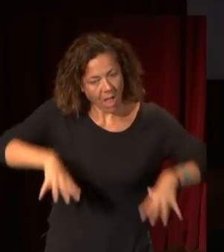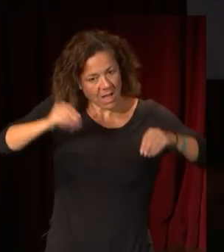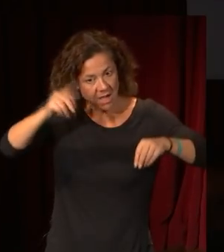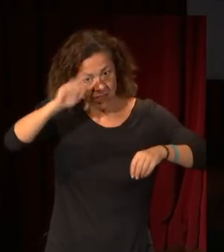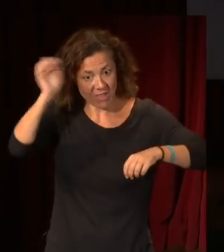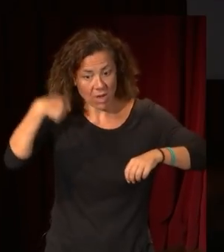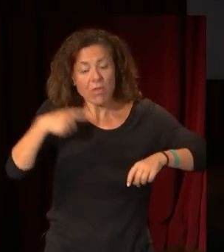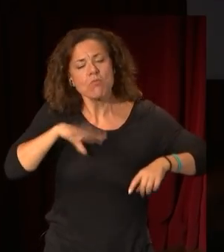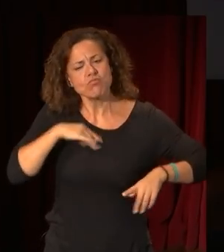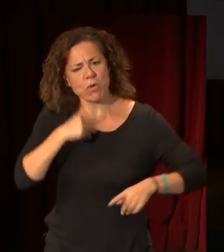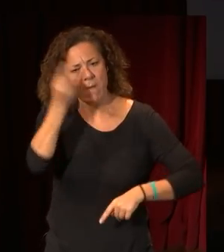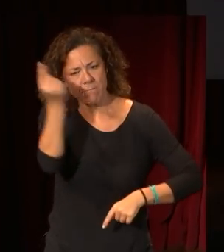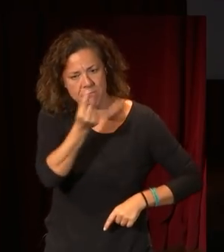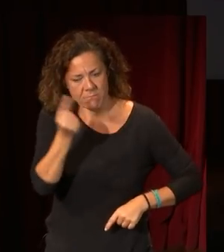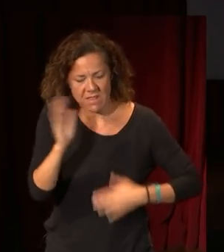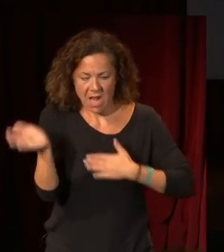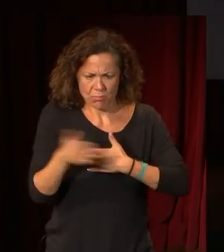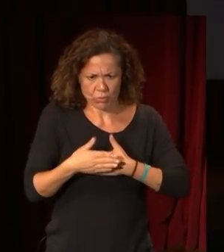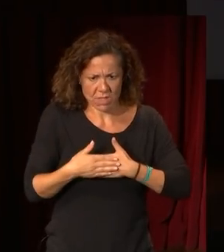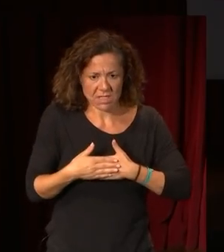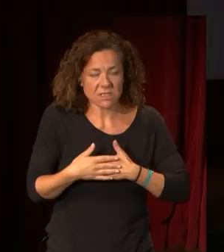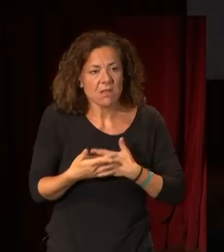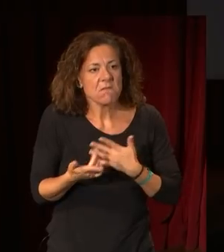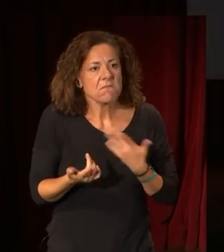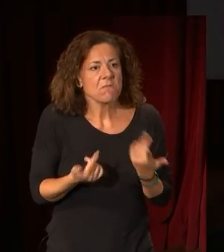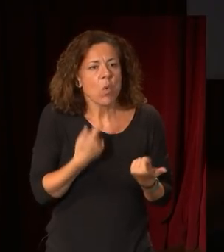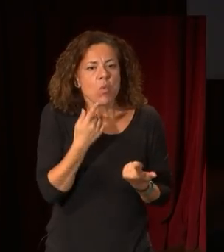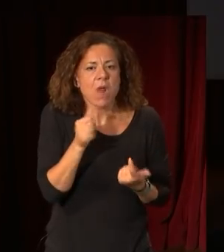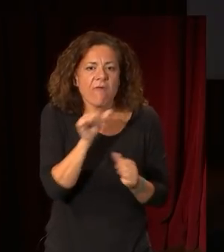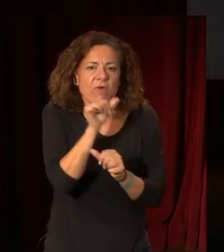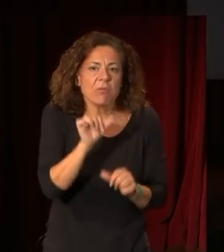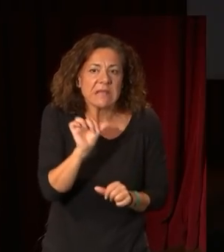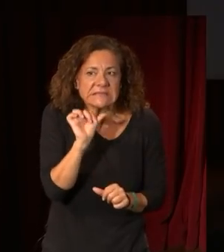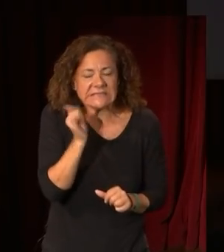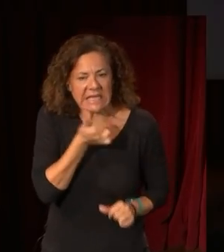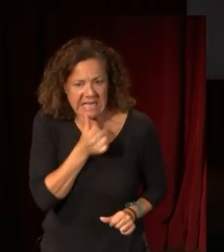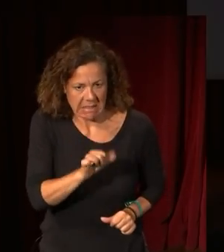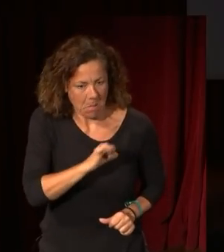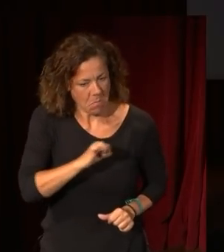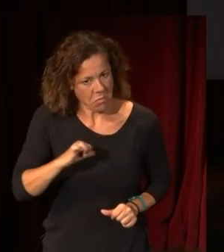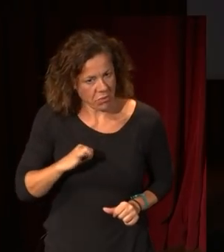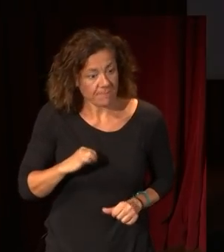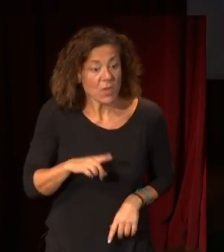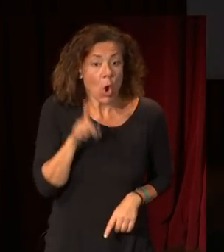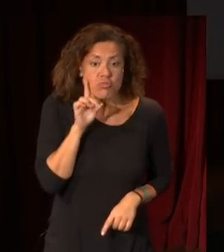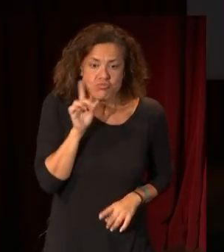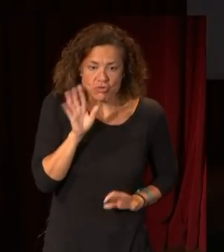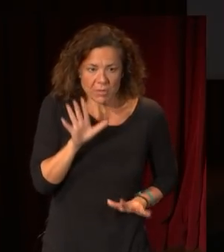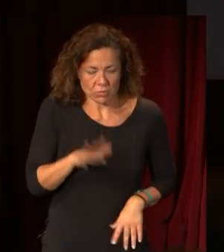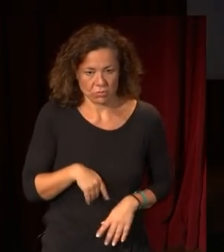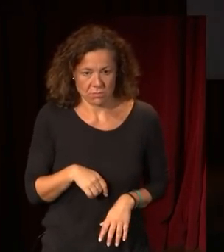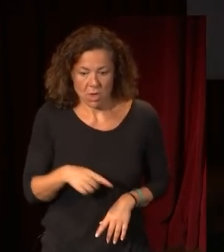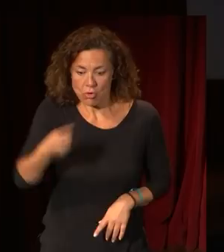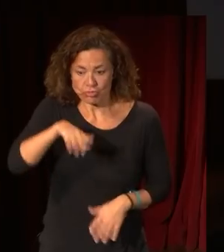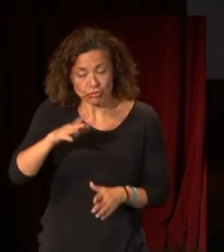pueda pintar estas puertas en una manera casi diríamos secreta íntima no sabemos pero al margen del resto